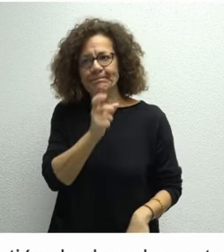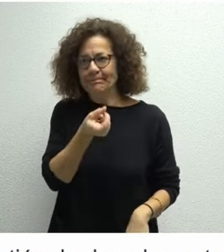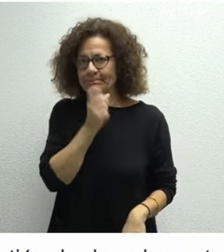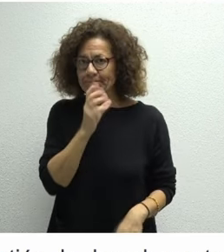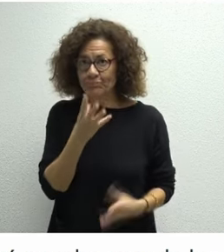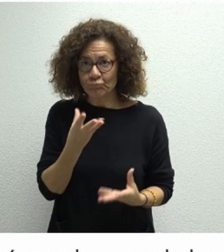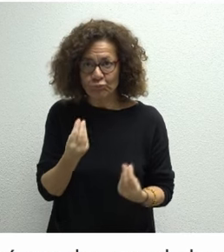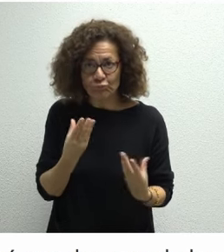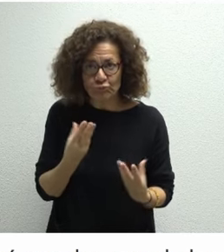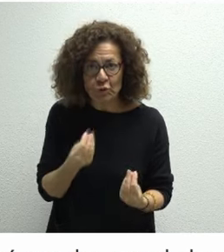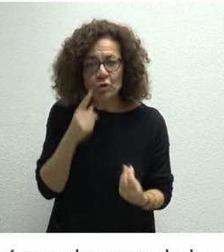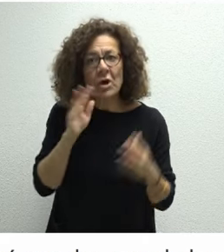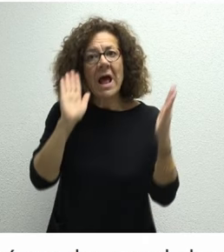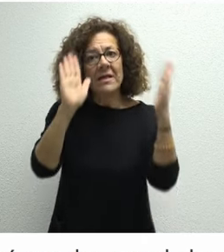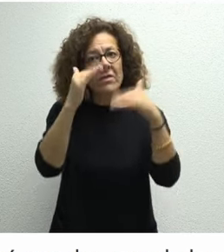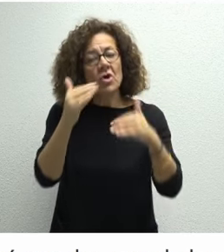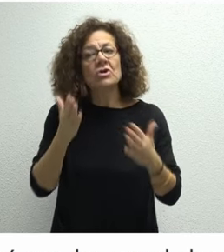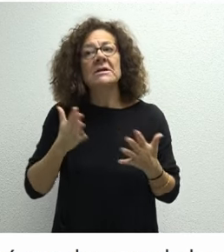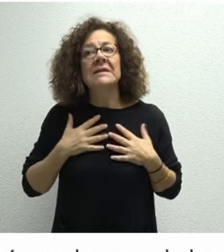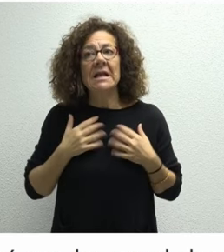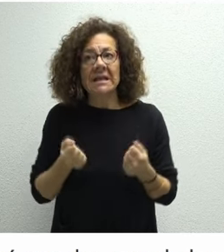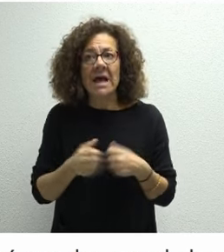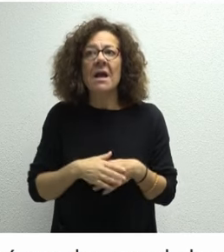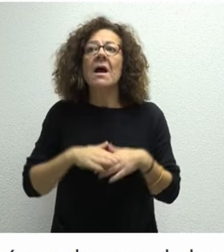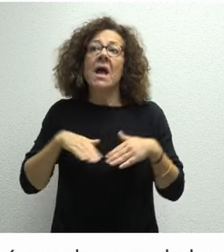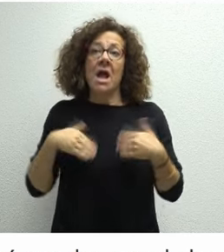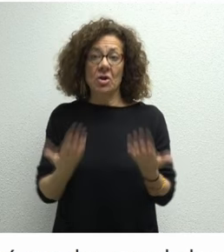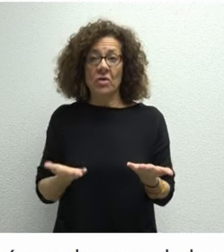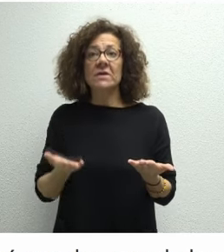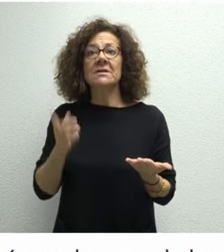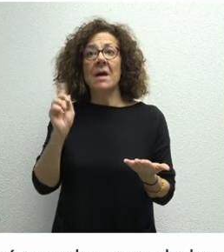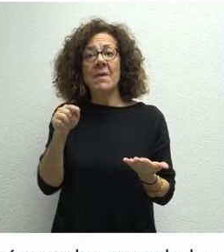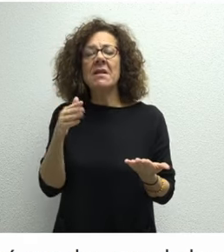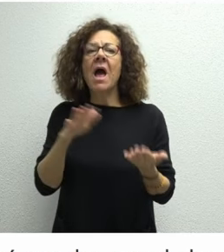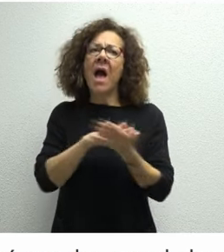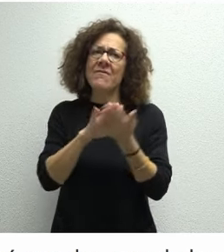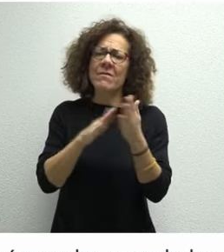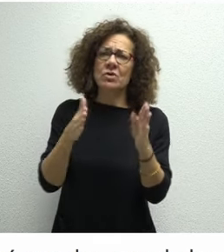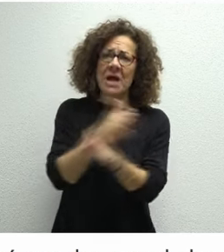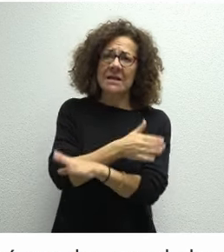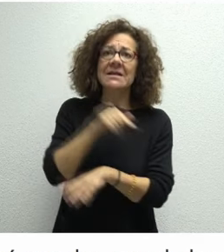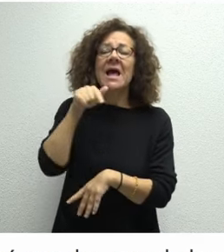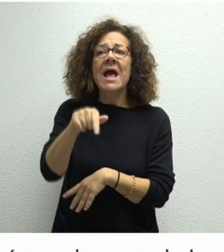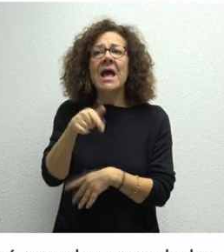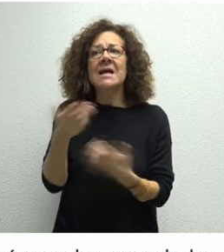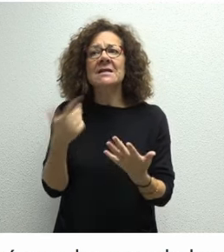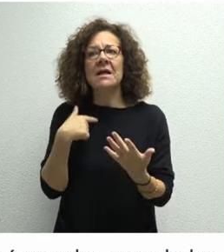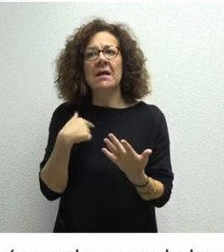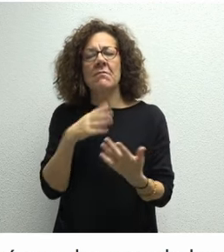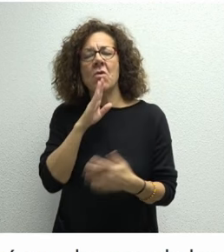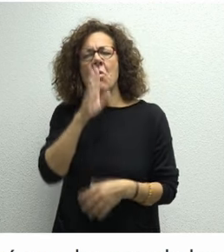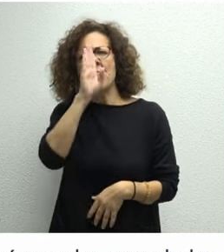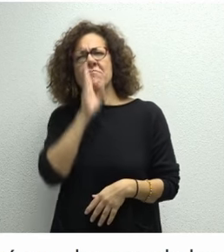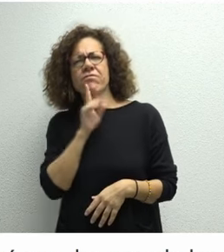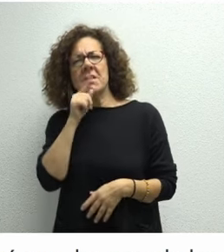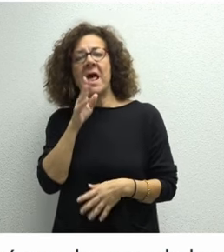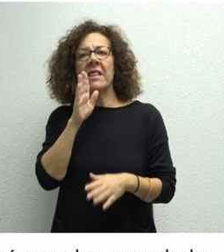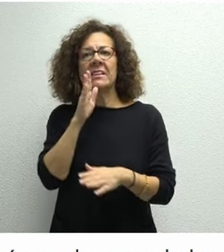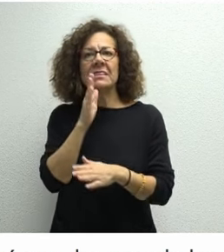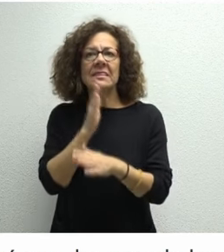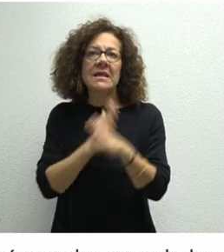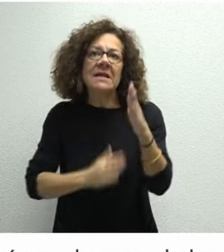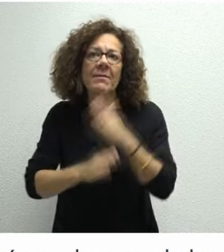eh la atención sanitaria por lo que comentábamos también antes no ese ese efecto eclipsad de la discapacidad muchas de